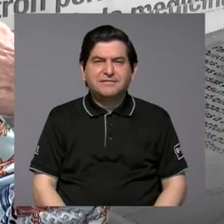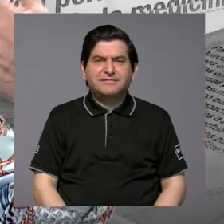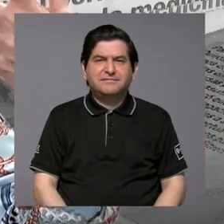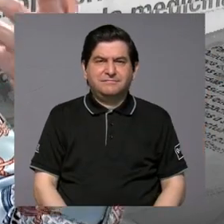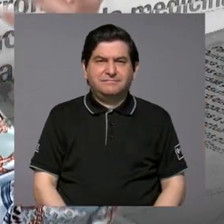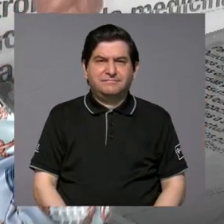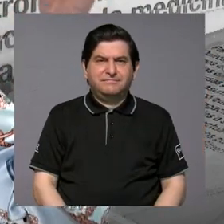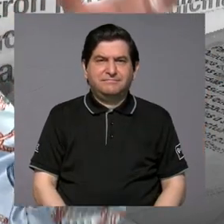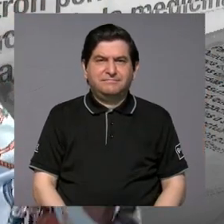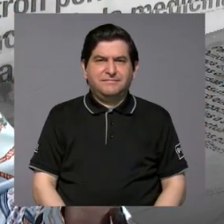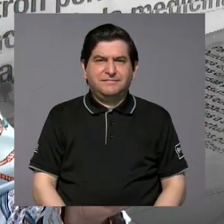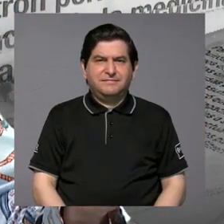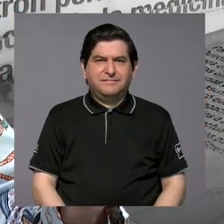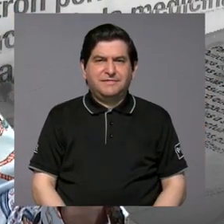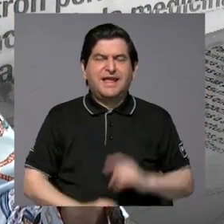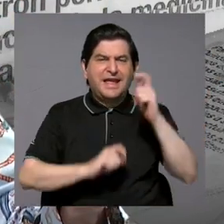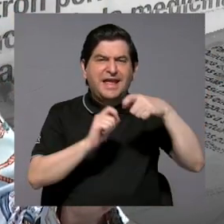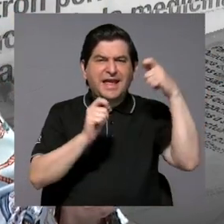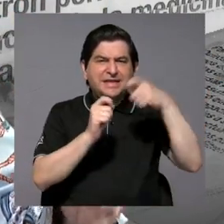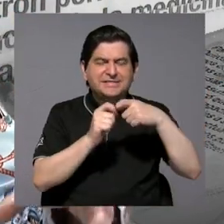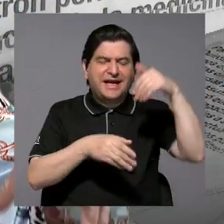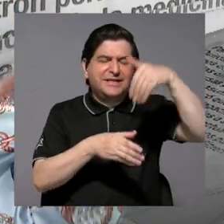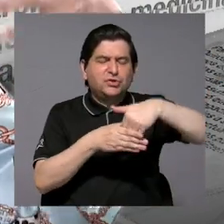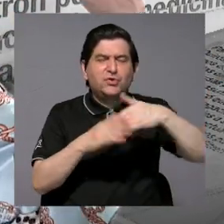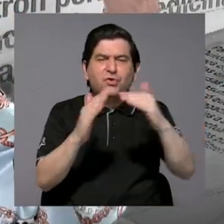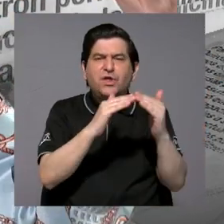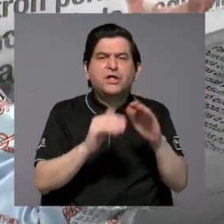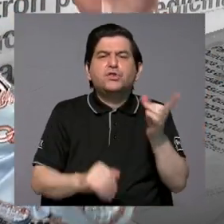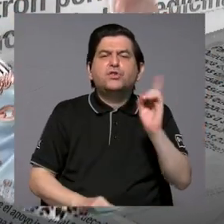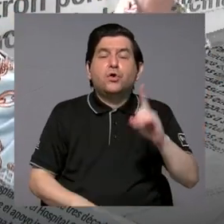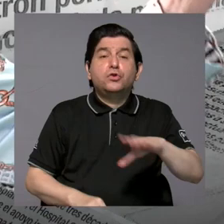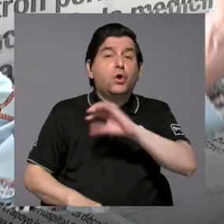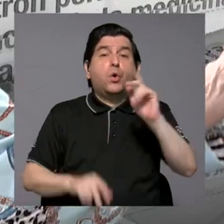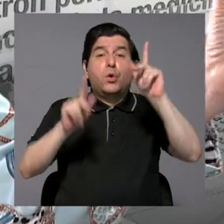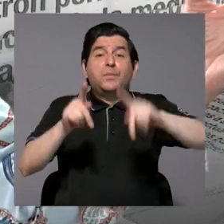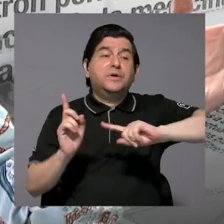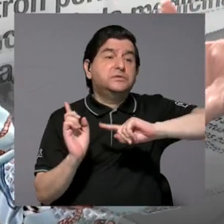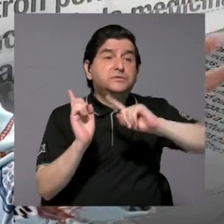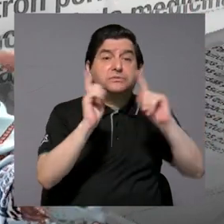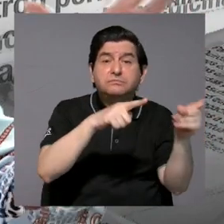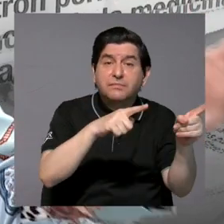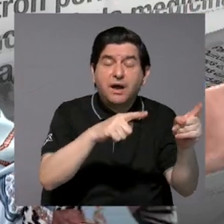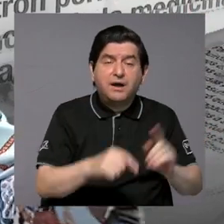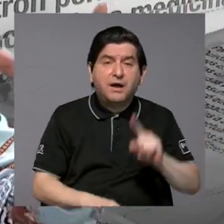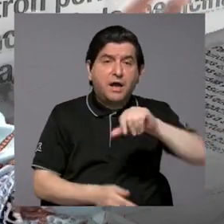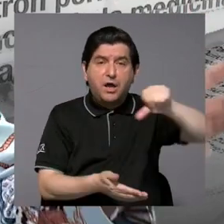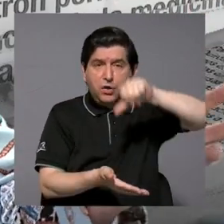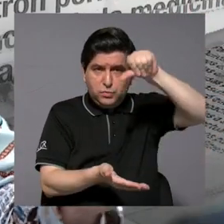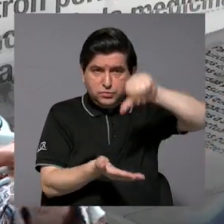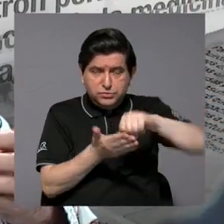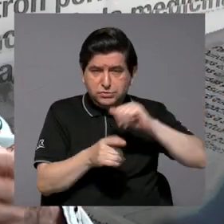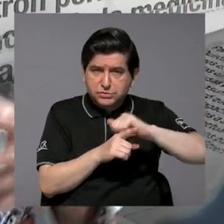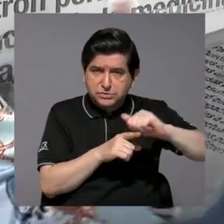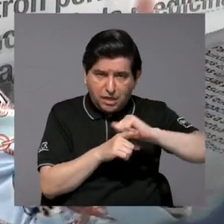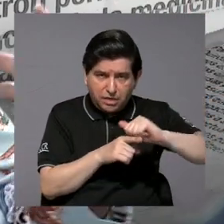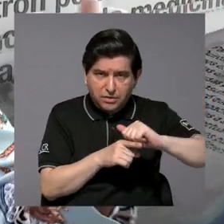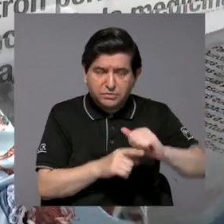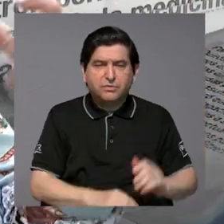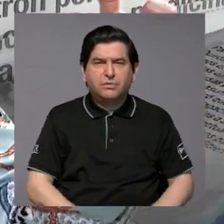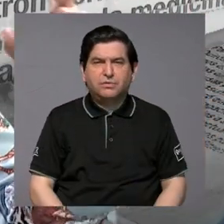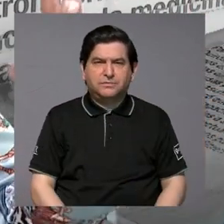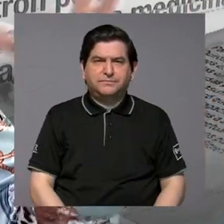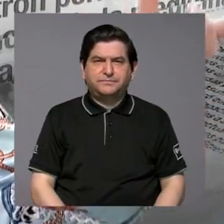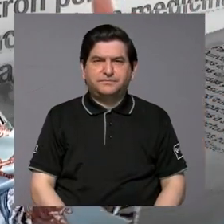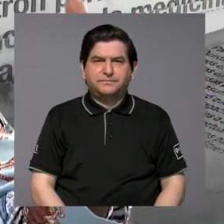se se da propiamente en la comunidad o el ciudadano tiene que ir a algún Centro de Capacitación